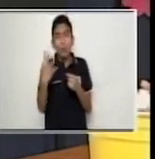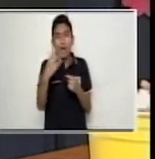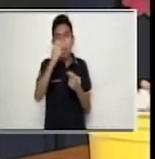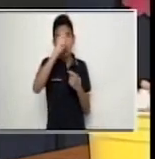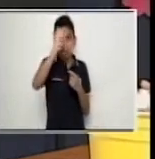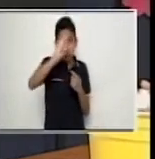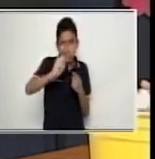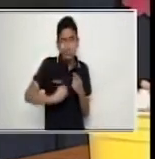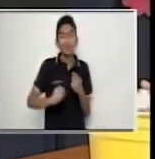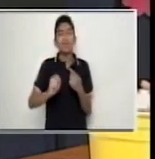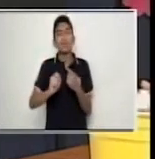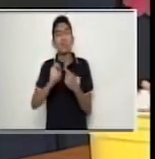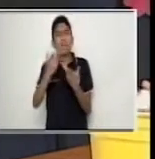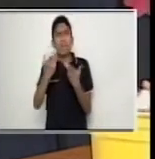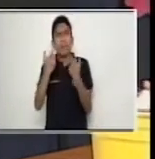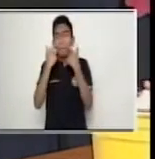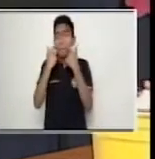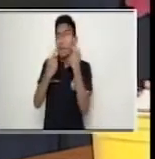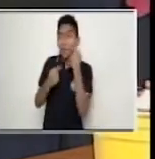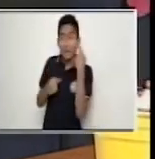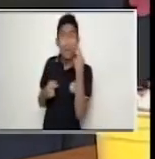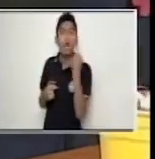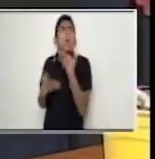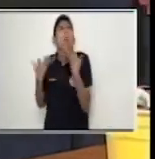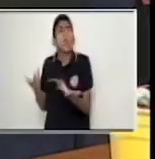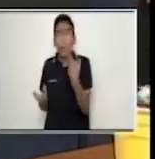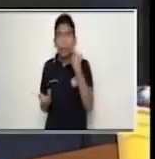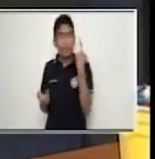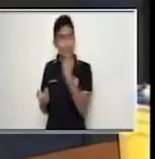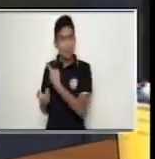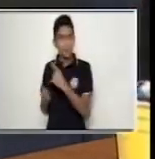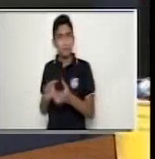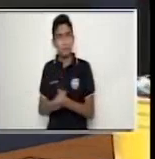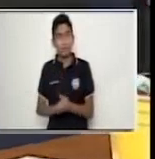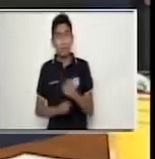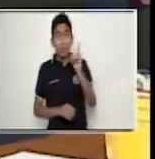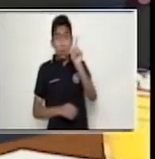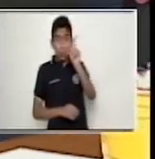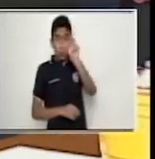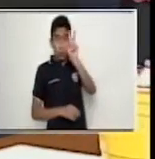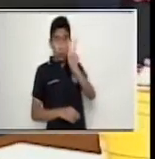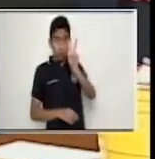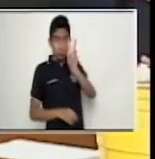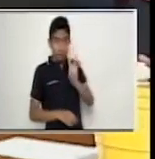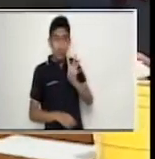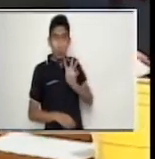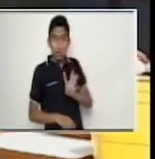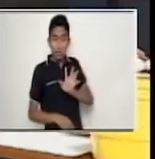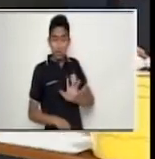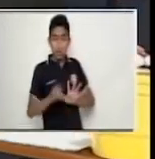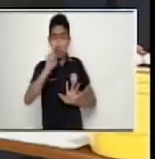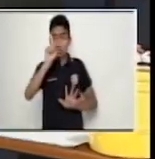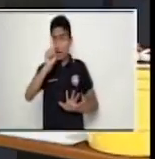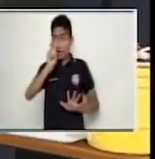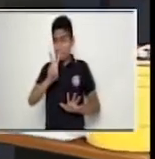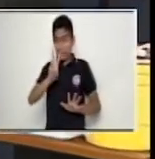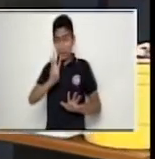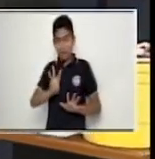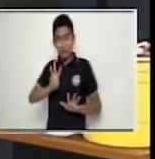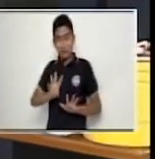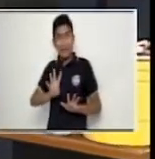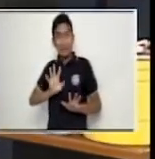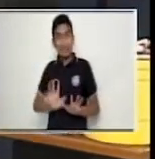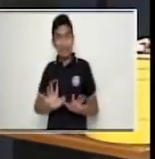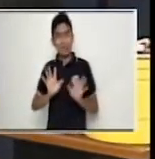números. Y esto te quedará de la siguiente forma. 1, 2, 3, 4, 5, 6, 7, 8,